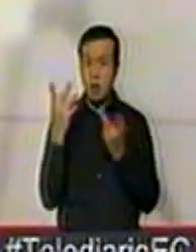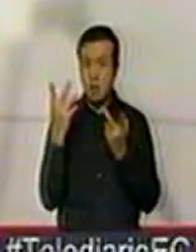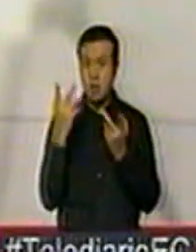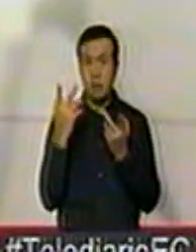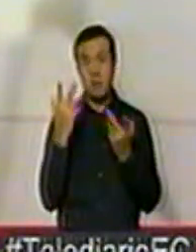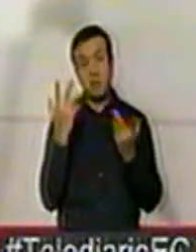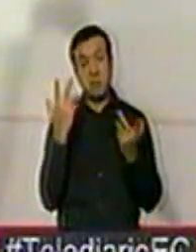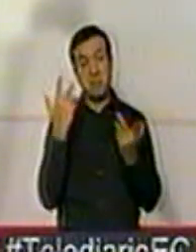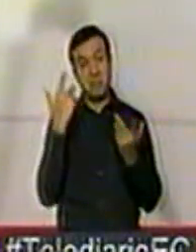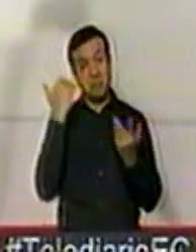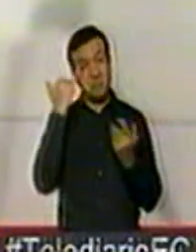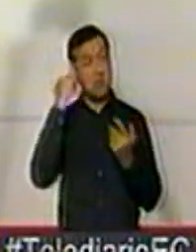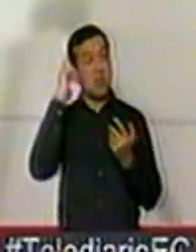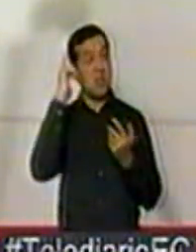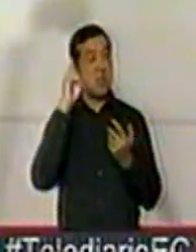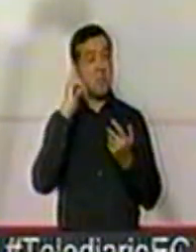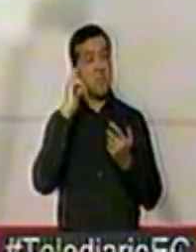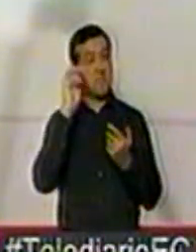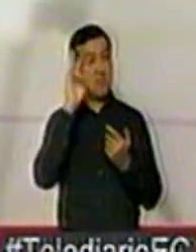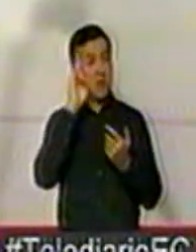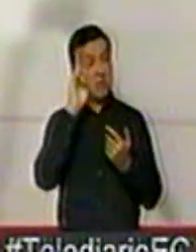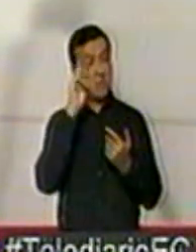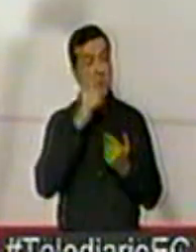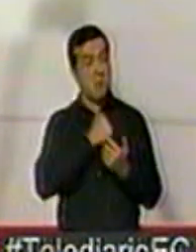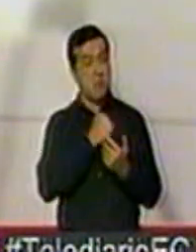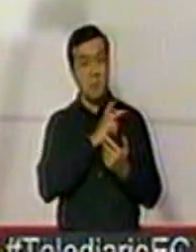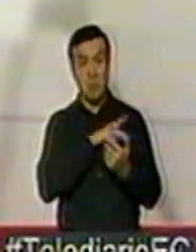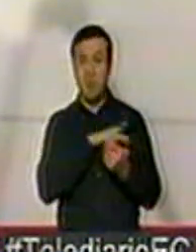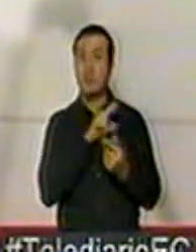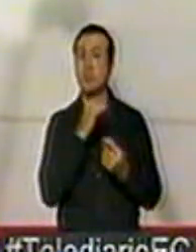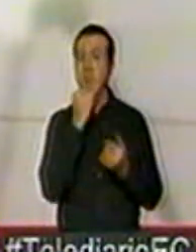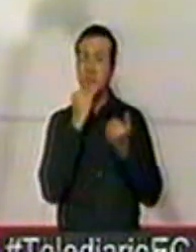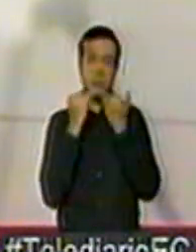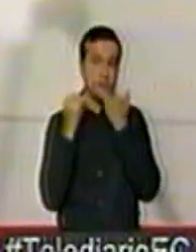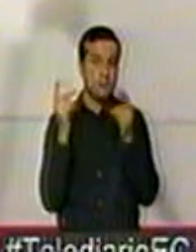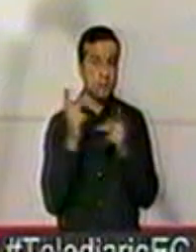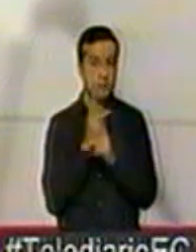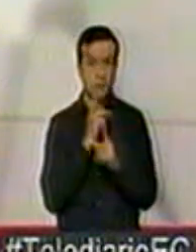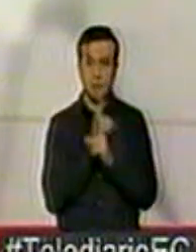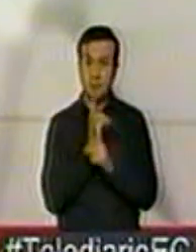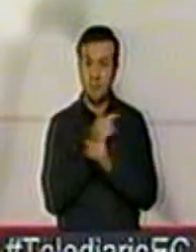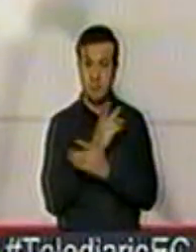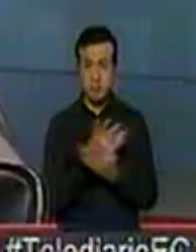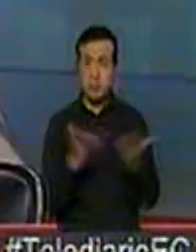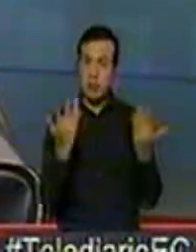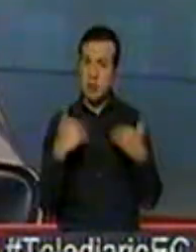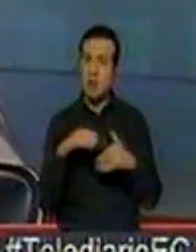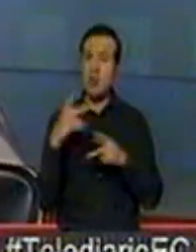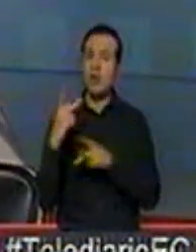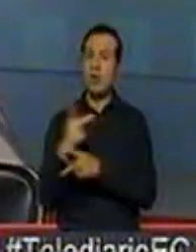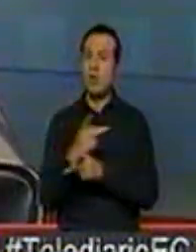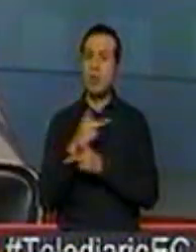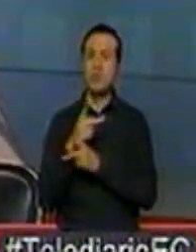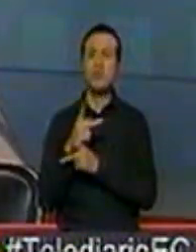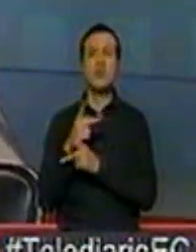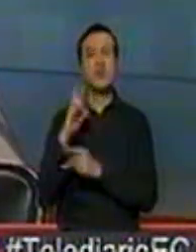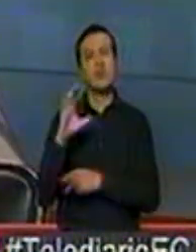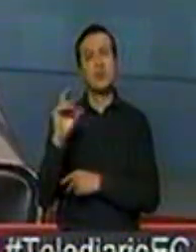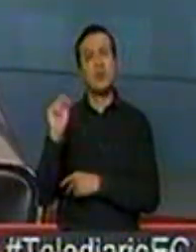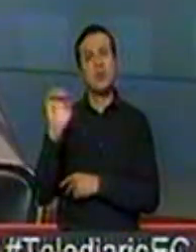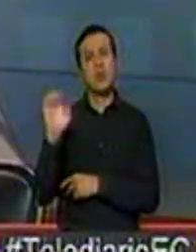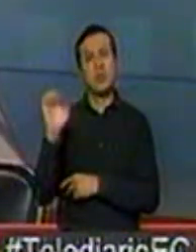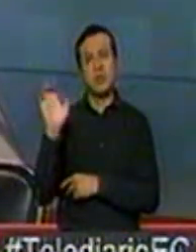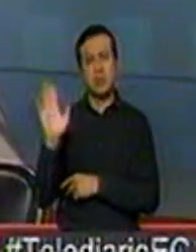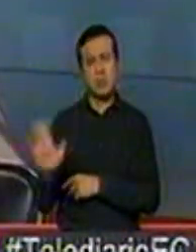interpretación que no es lo que dice la ley, podemos llegar a esas cosas que usted nos está refiriendo. Pero el mismo Consejo Nacional Electoral en su